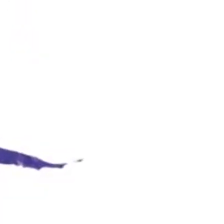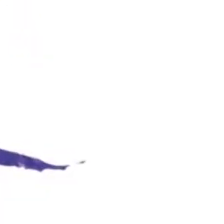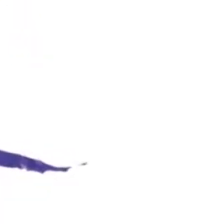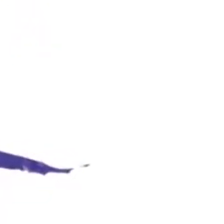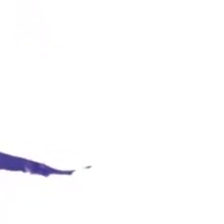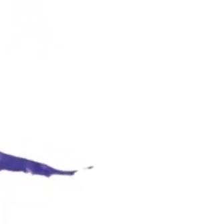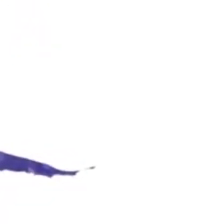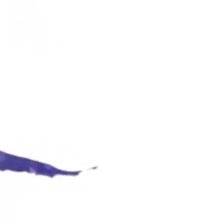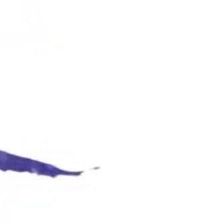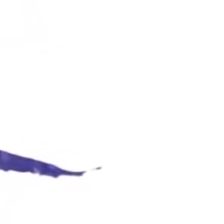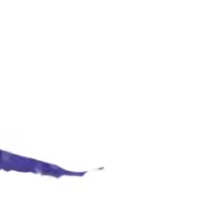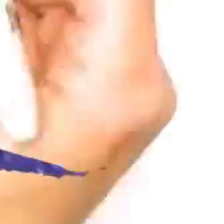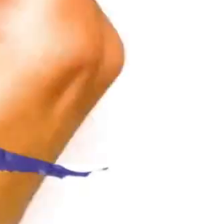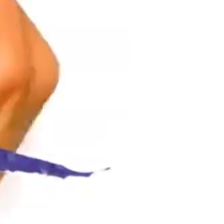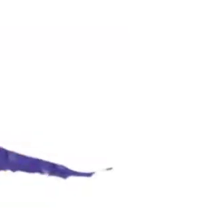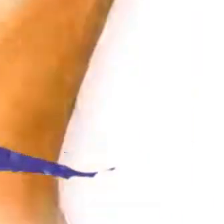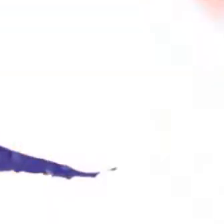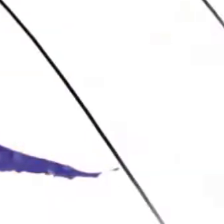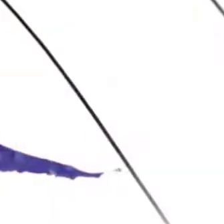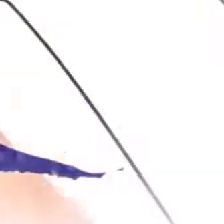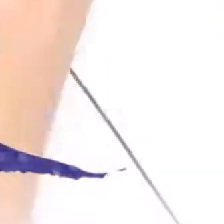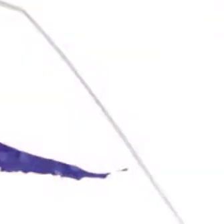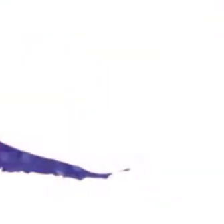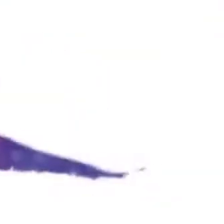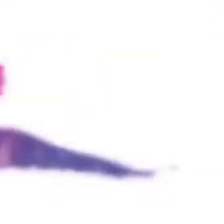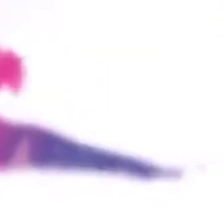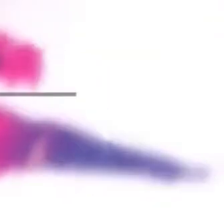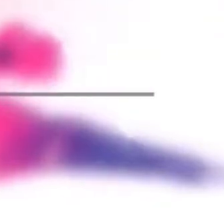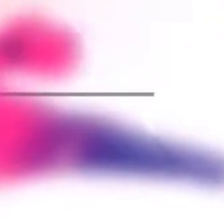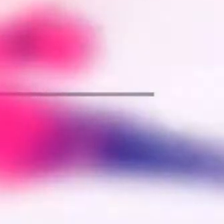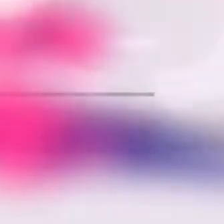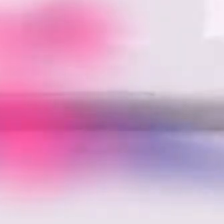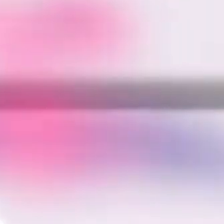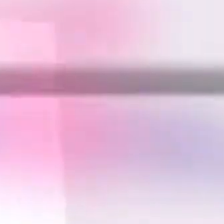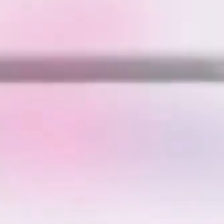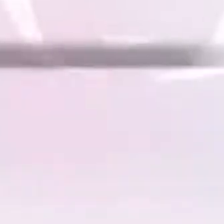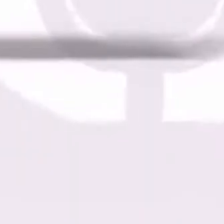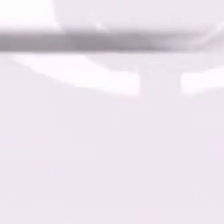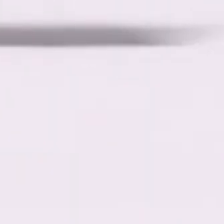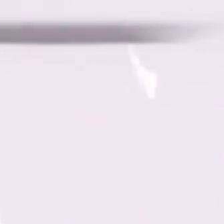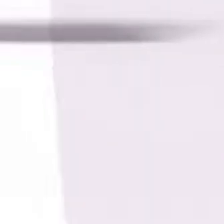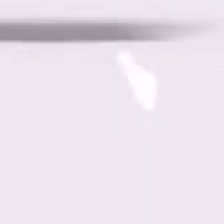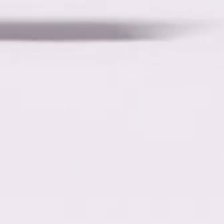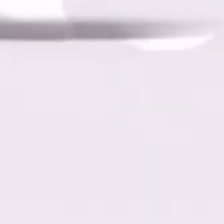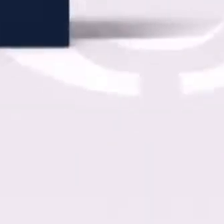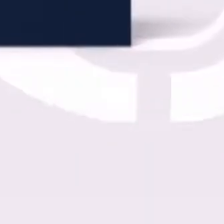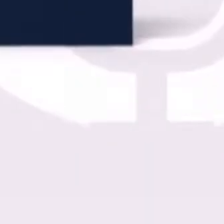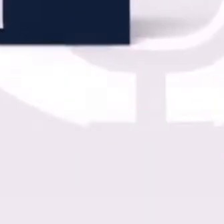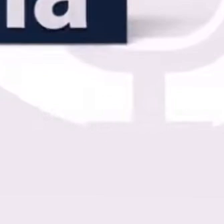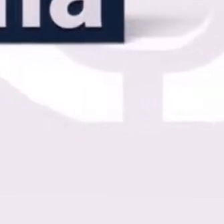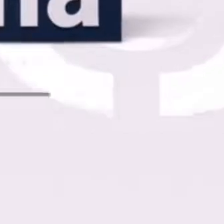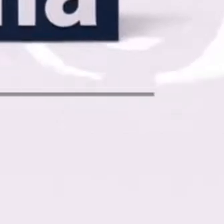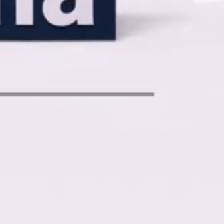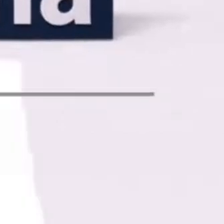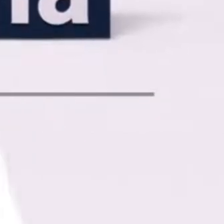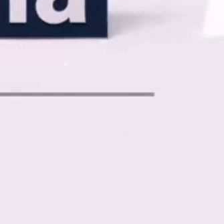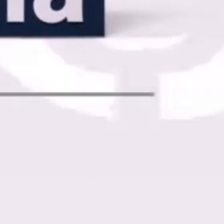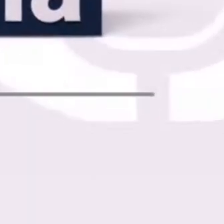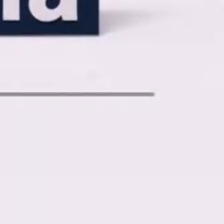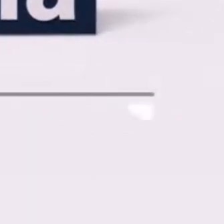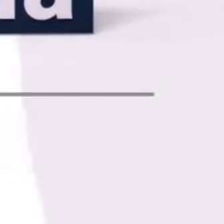tenemos derecho a estar bien informados. Otavalo, te siento aquí. Bienvenidos.